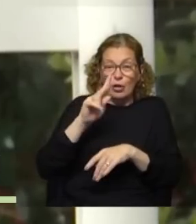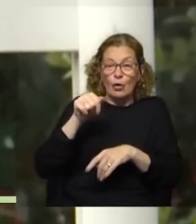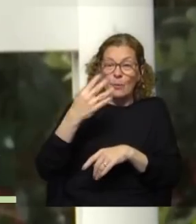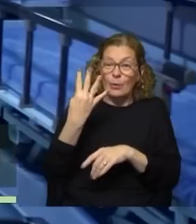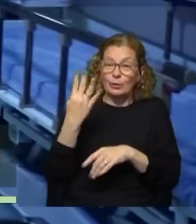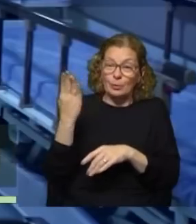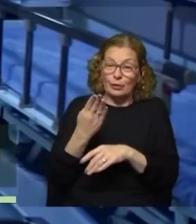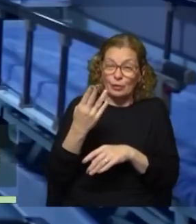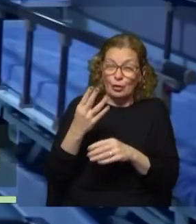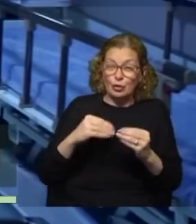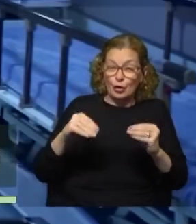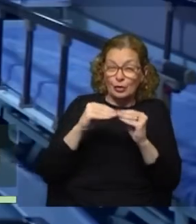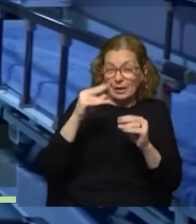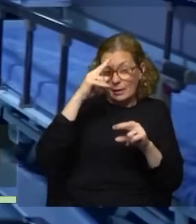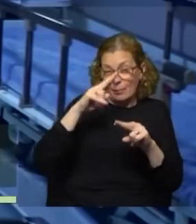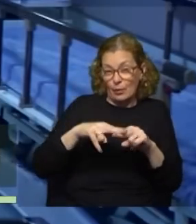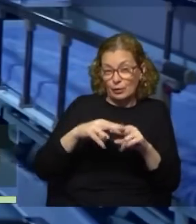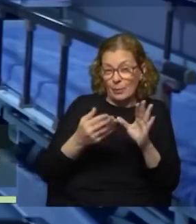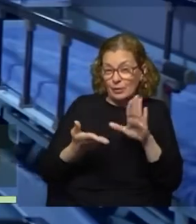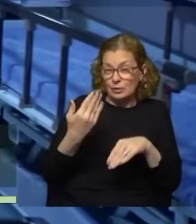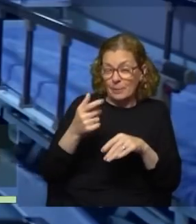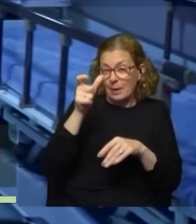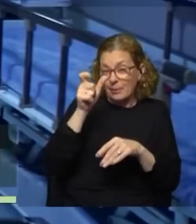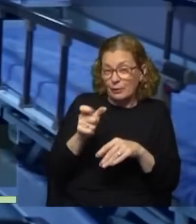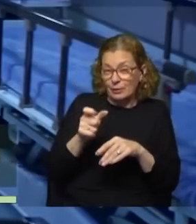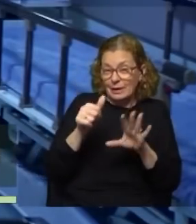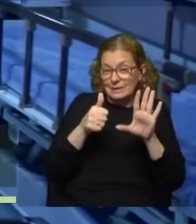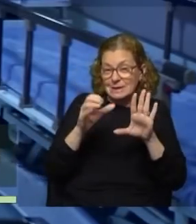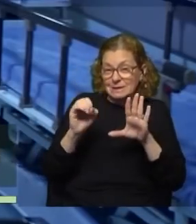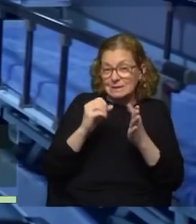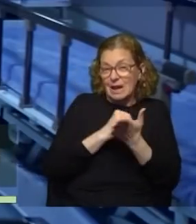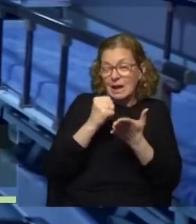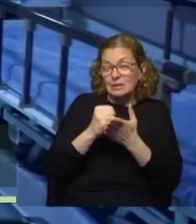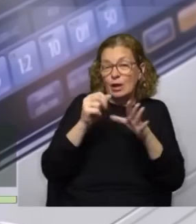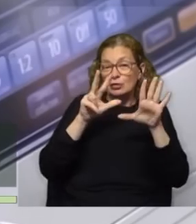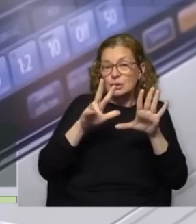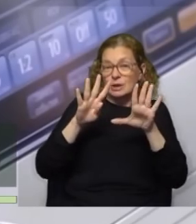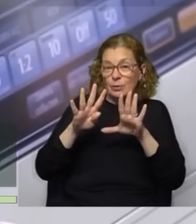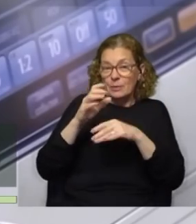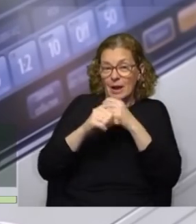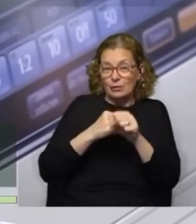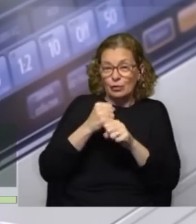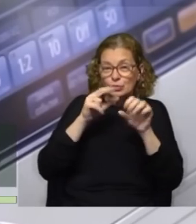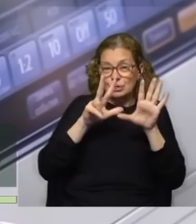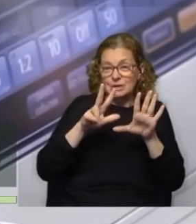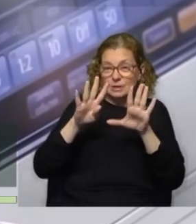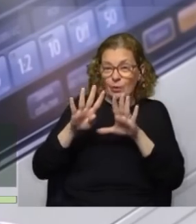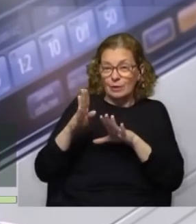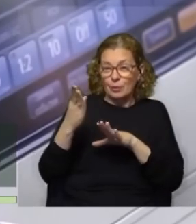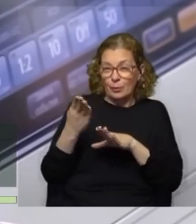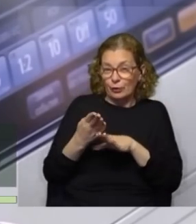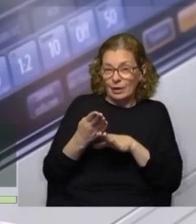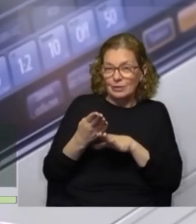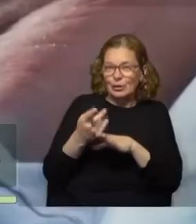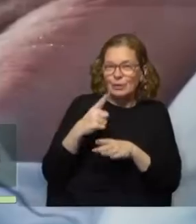del total de fallecimientos la mayoría de ellas para pacientes de entre 60 y 89 años y en el 84% de los casos